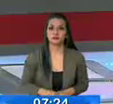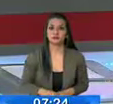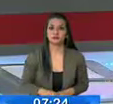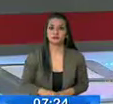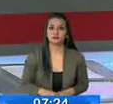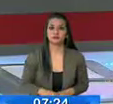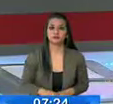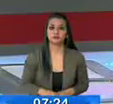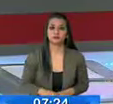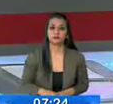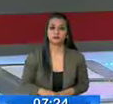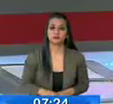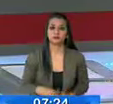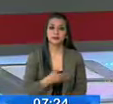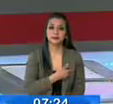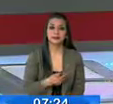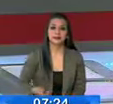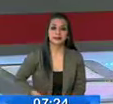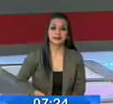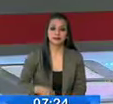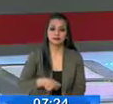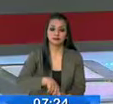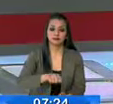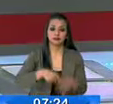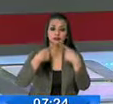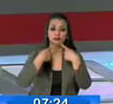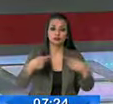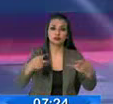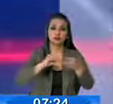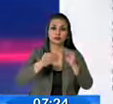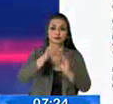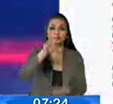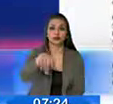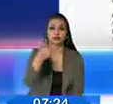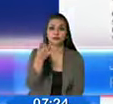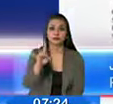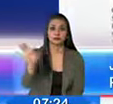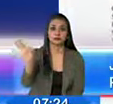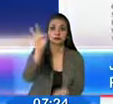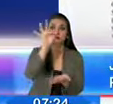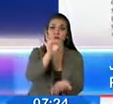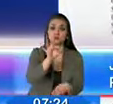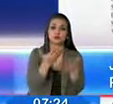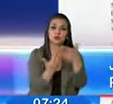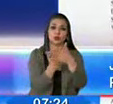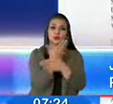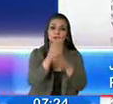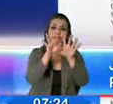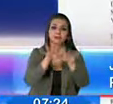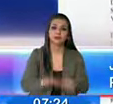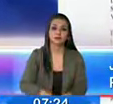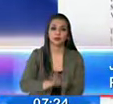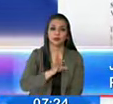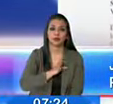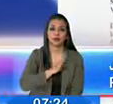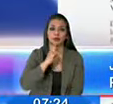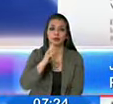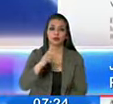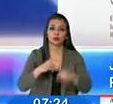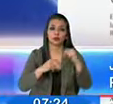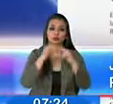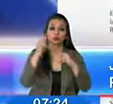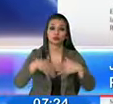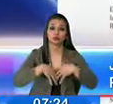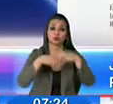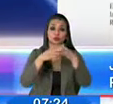decreto 288, el presidente Lenín Moreno designó a José Ricardo Herrera como el nuevo secretario técnico para la reconstrucción de Manabí